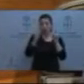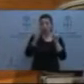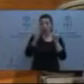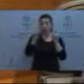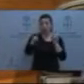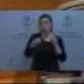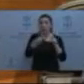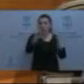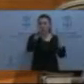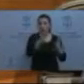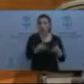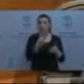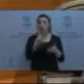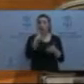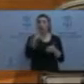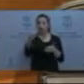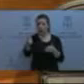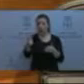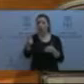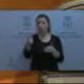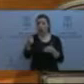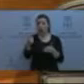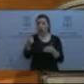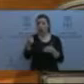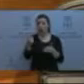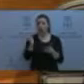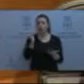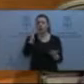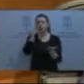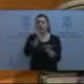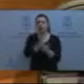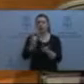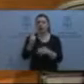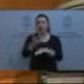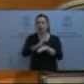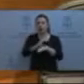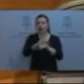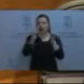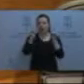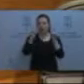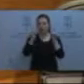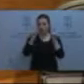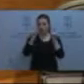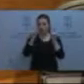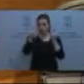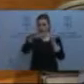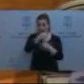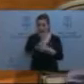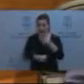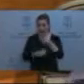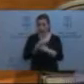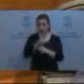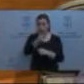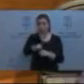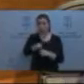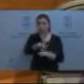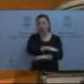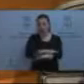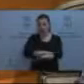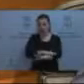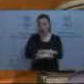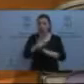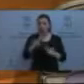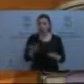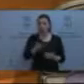dijo cuando llegó a la misma. Uno de los principales retos a los que se enfrenta la Consejería de Educación en esta legislatura y, por ello, el Gobierno. Y, por lo